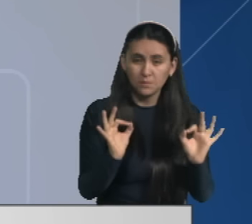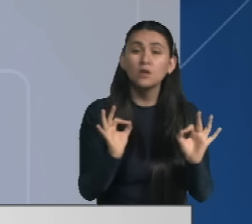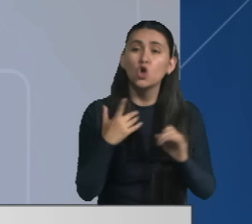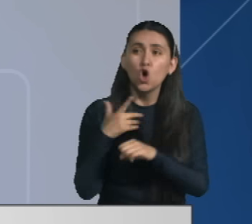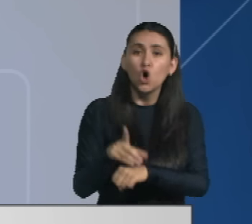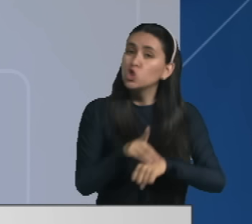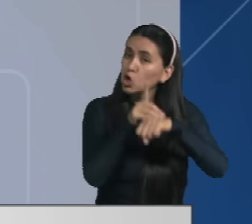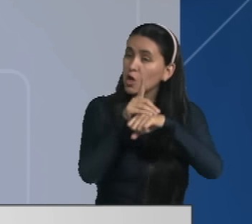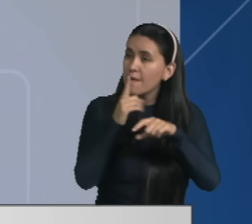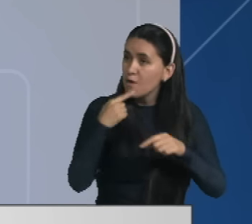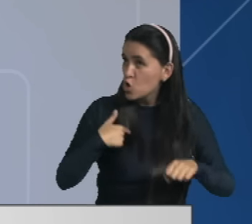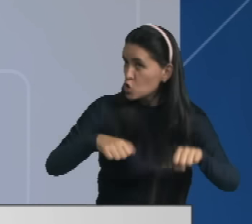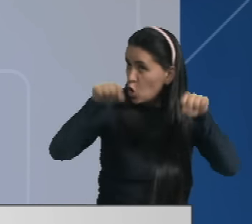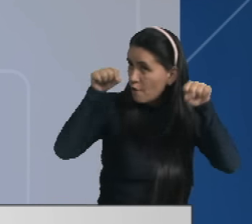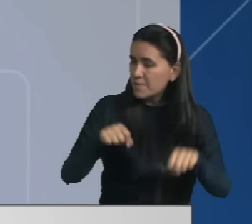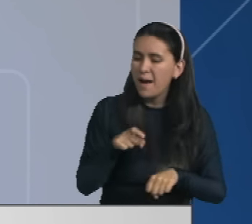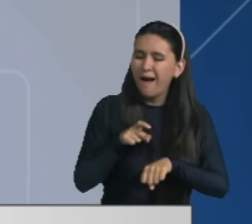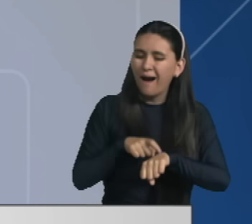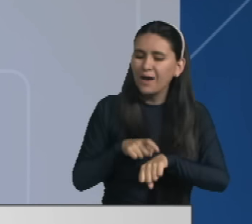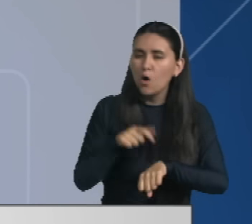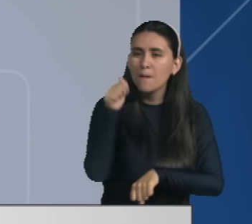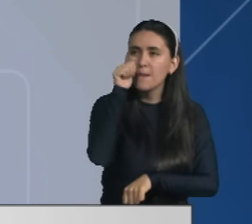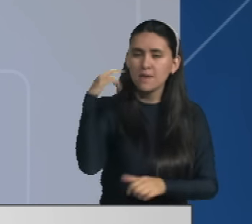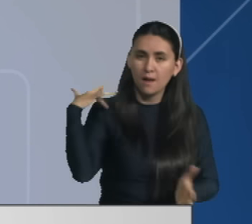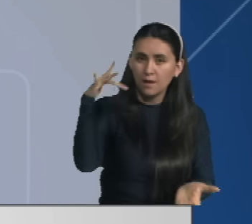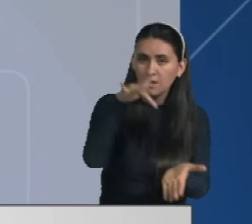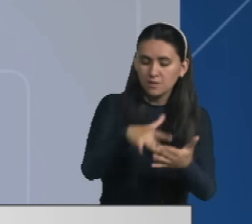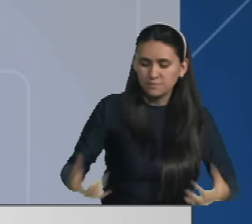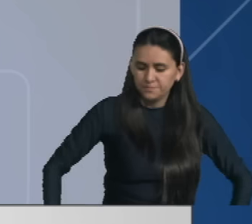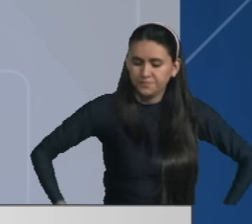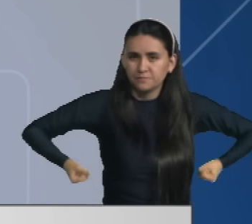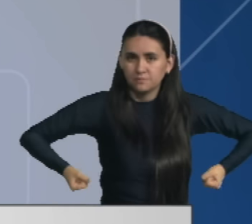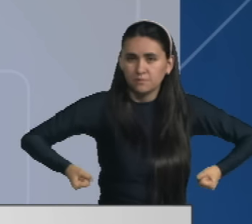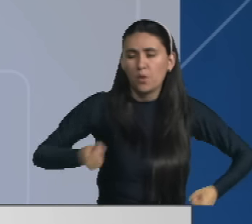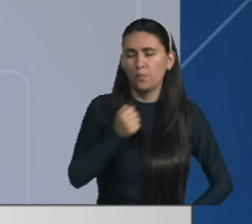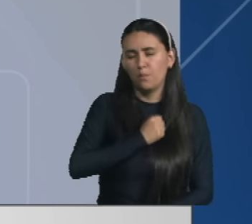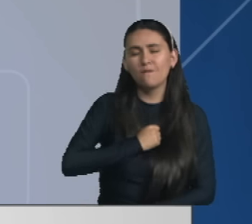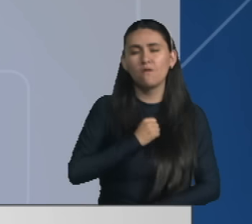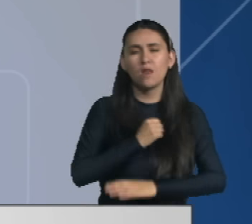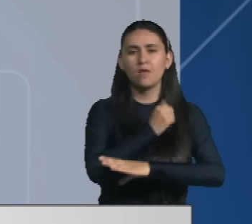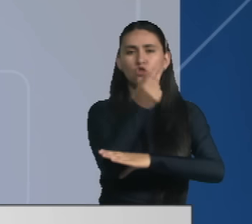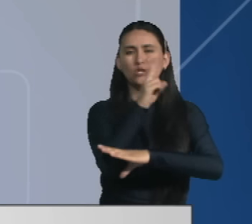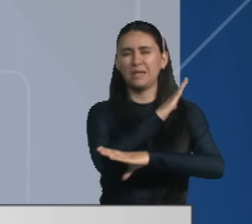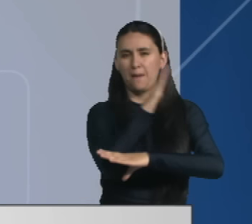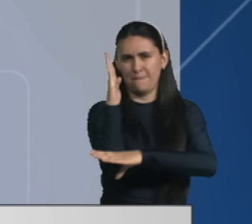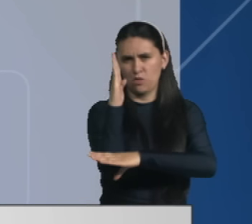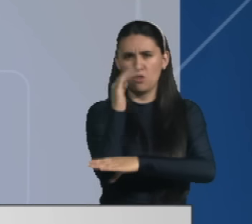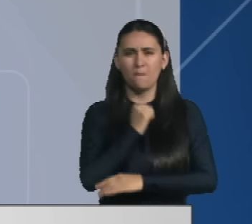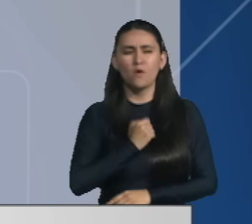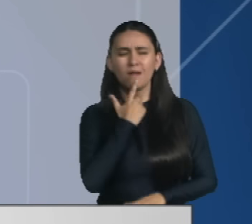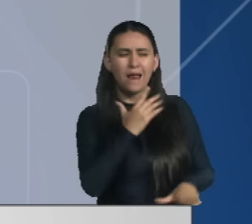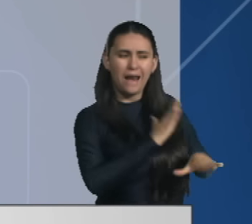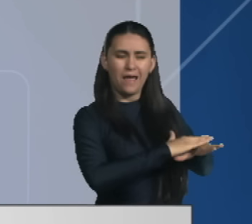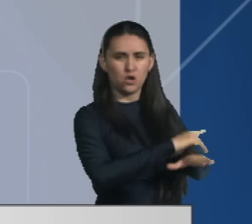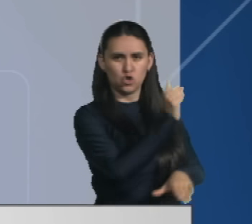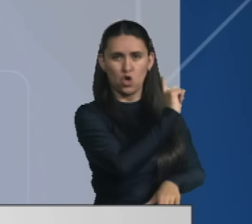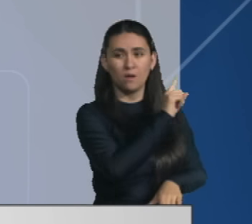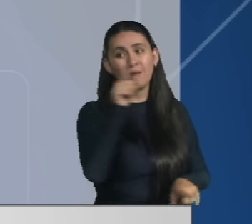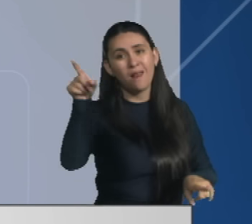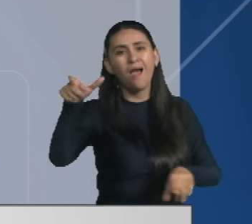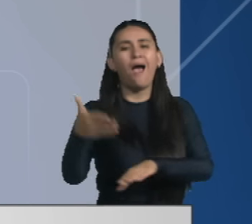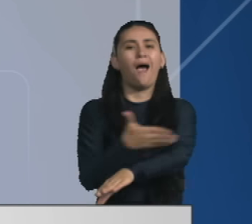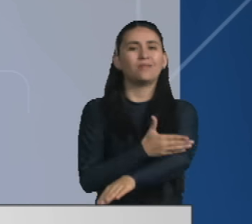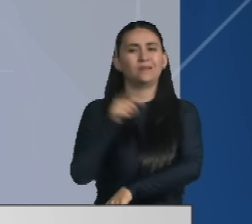doctora, para confirmar a qué horas estoy allá con las maletas. A mediodía, pero no le diga a Macías porque él debe llegar a las